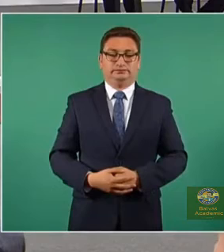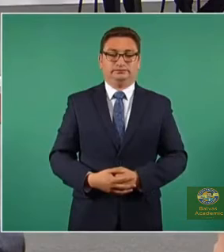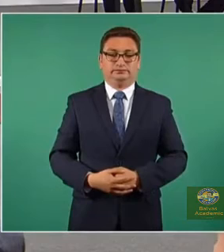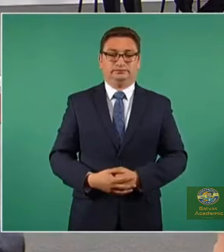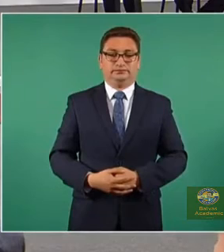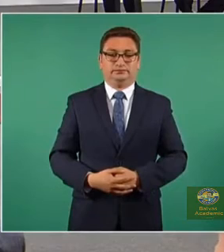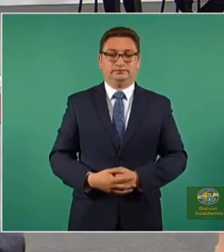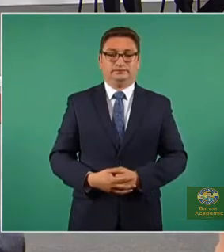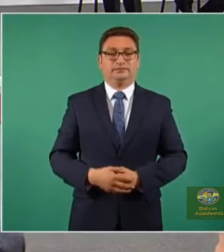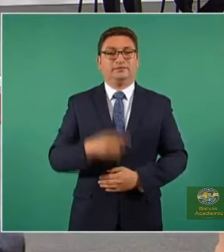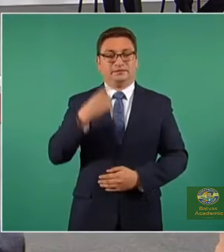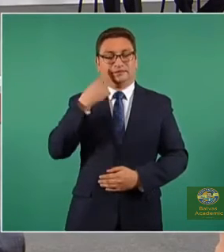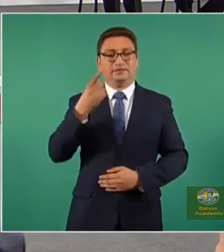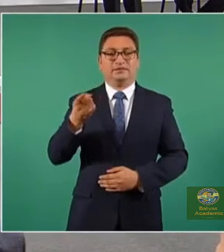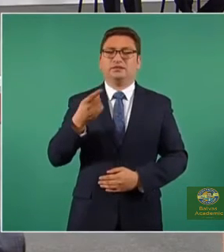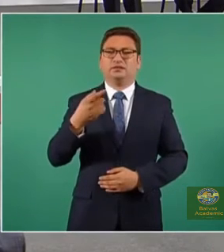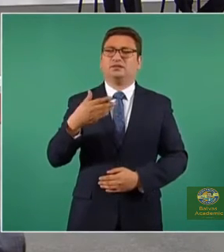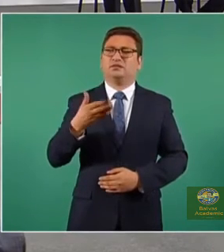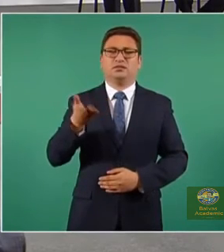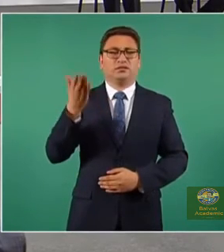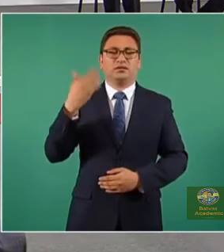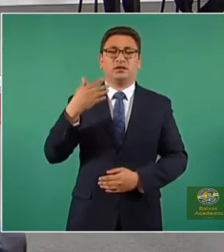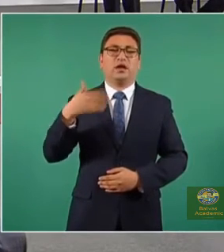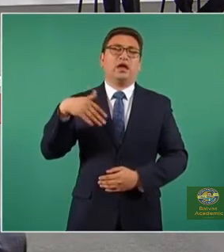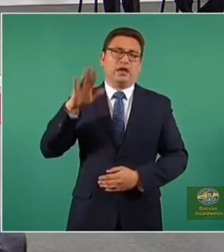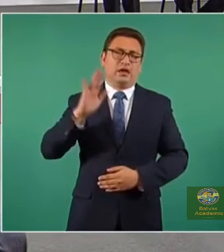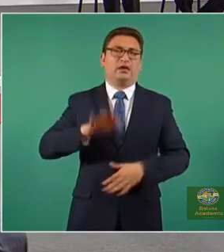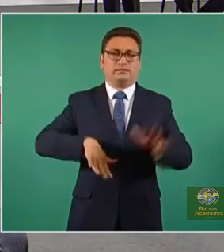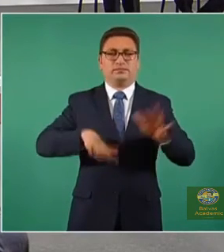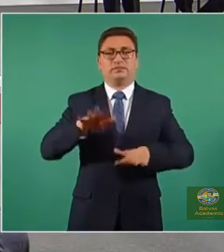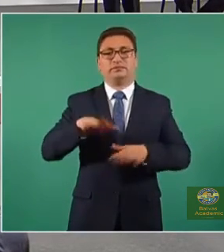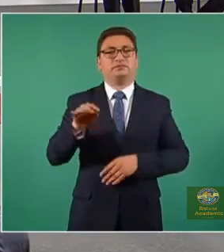Y una vez, porque a veces por las giras